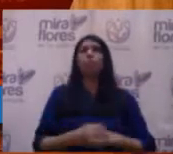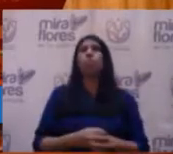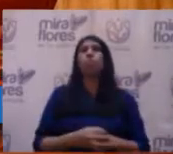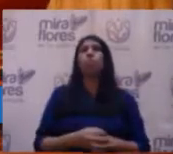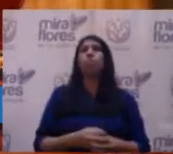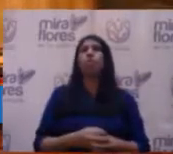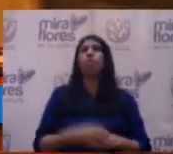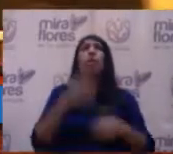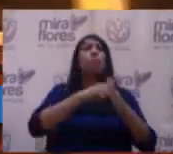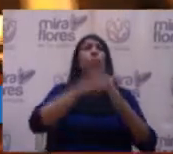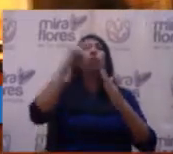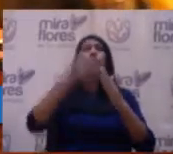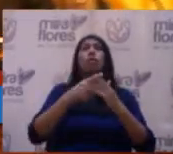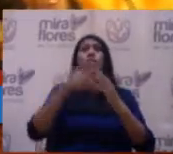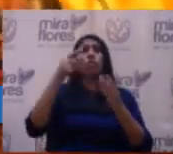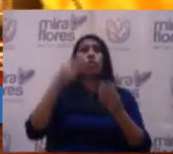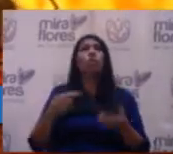día.